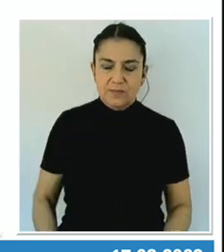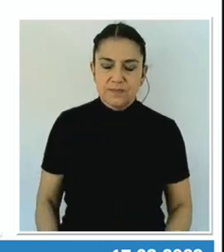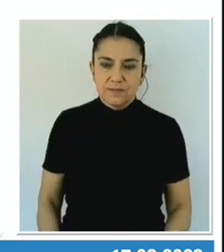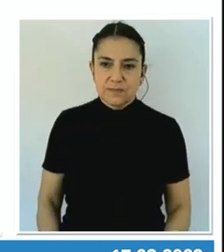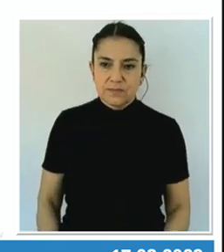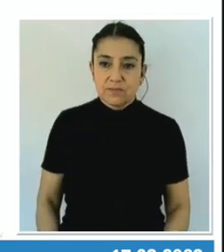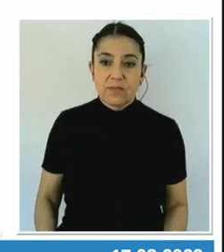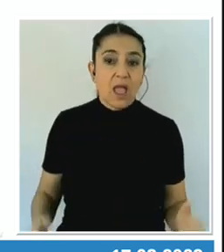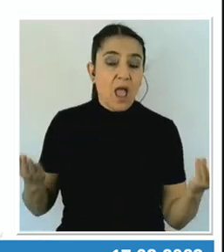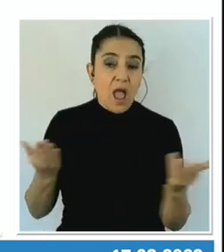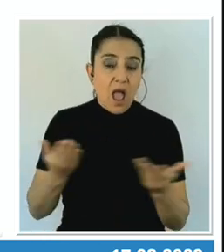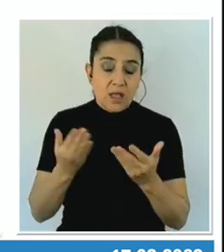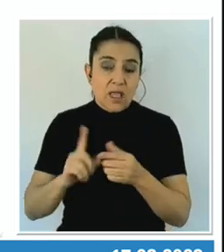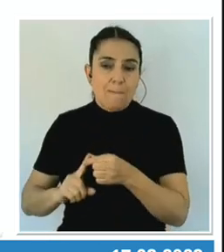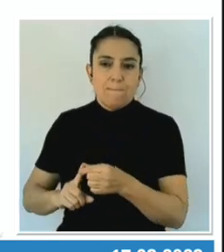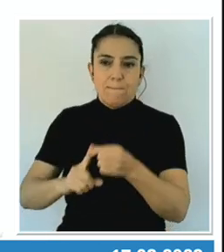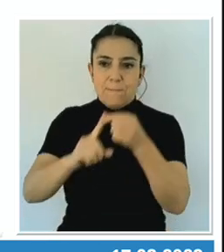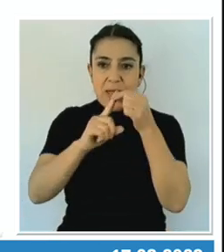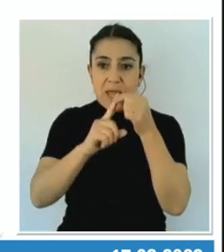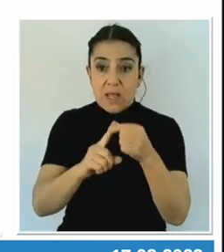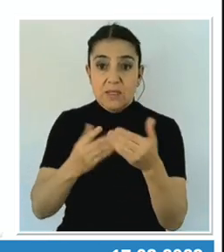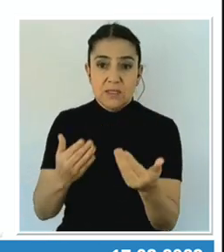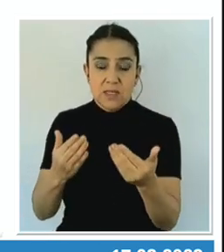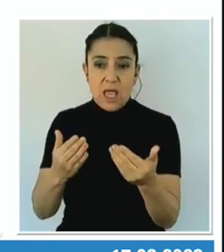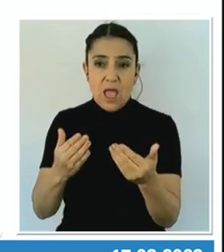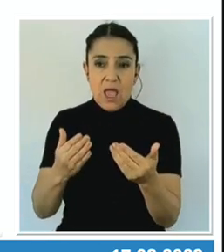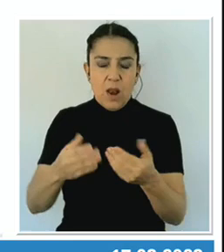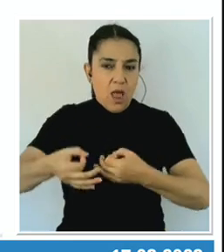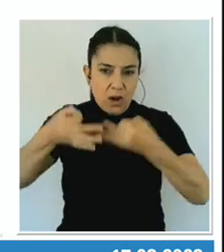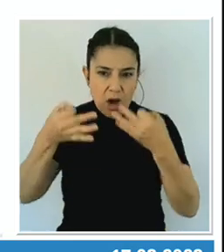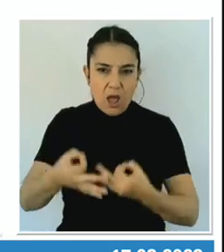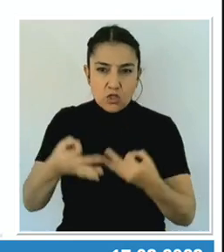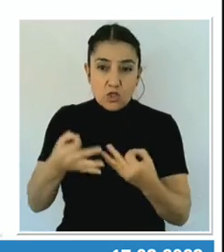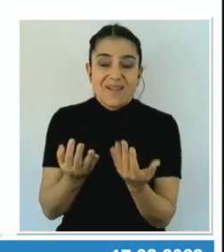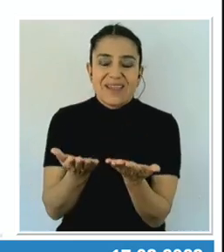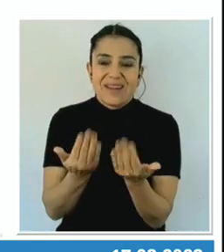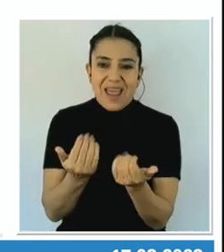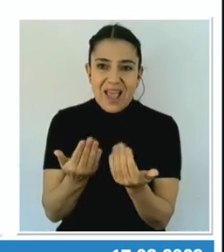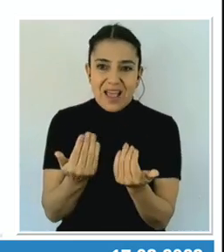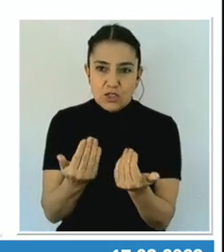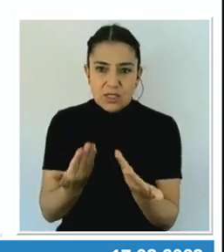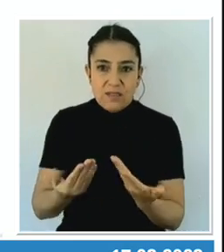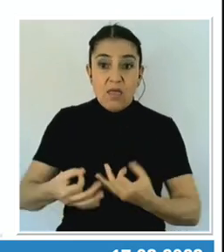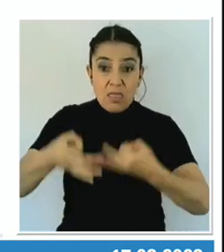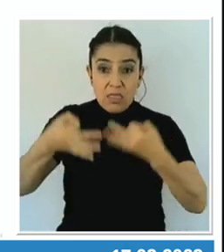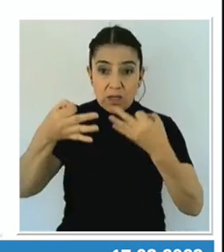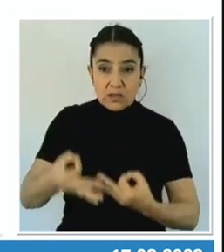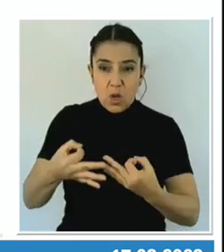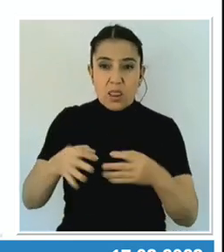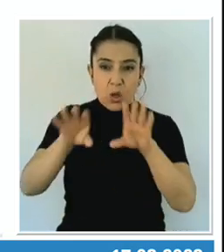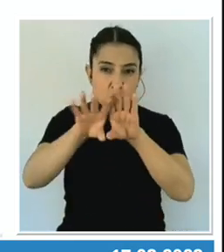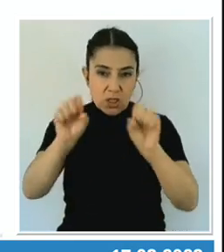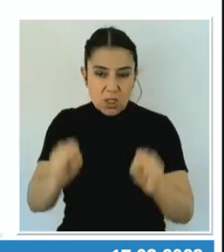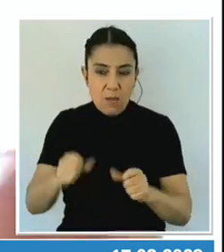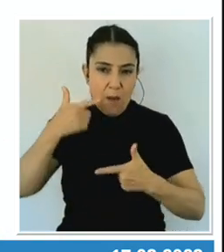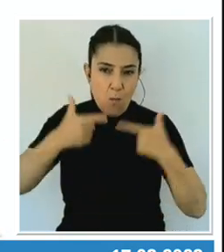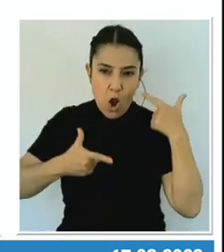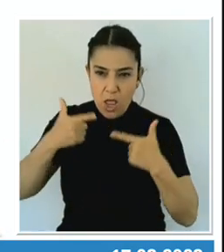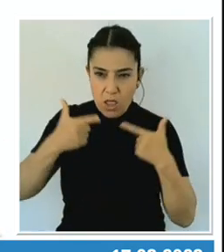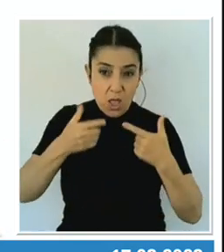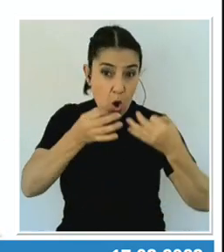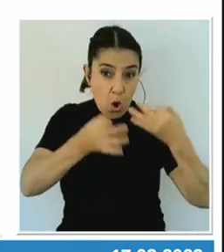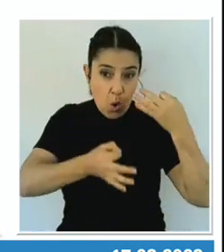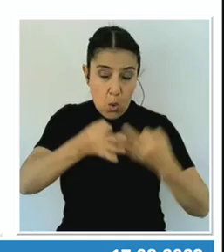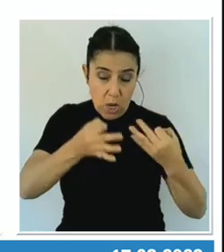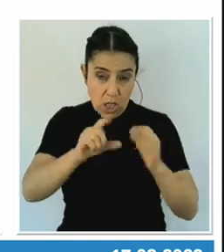los principios median entre la muy razonable necesidad de estabilizar un sistema político-jurídico y las